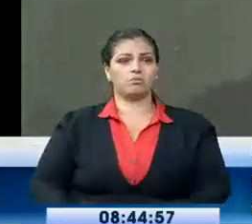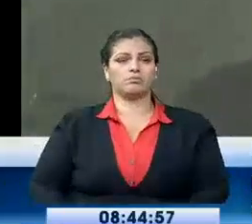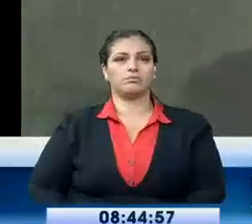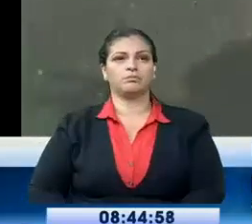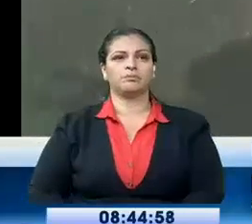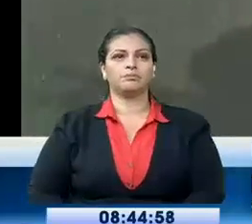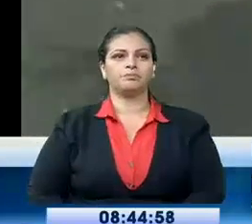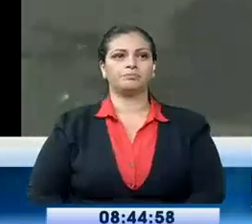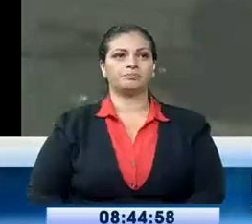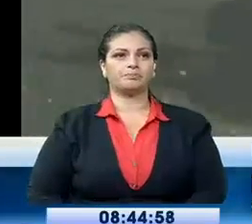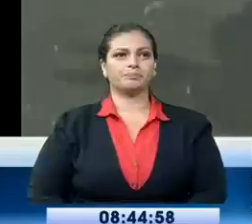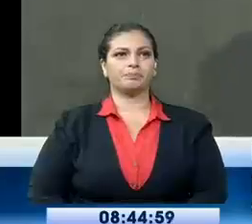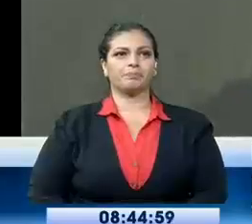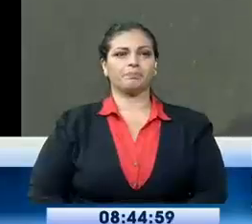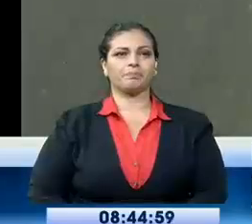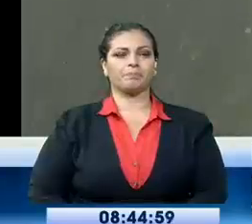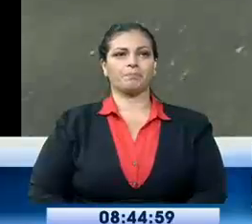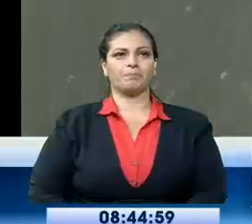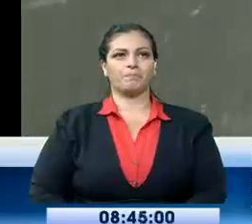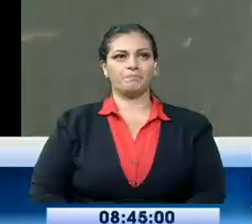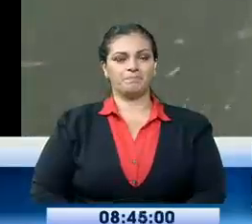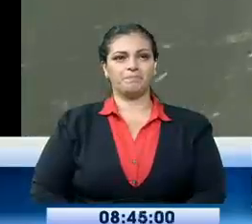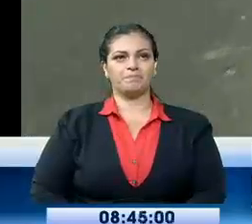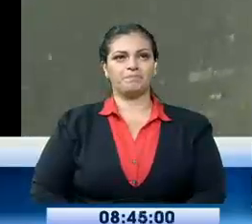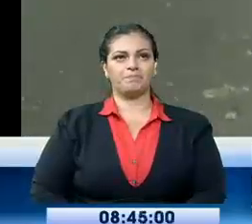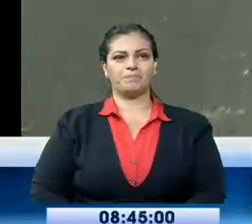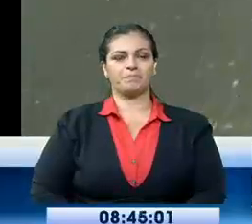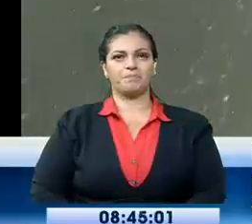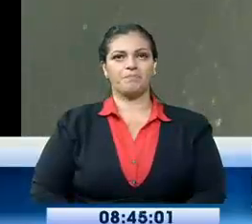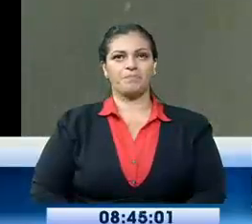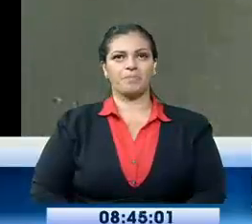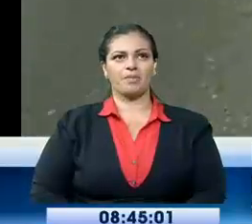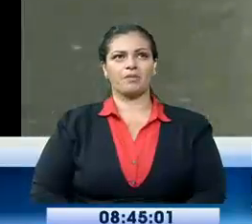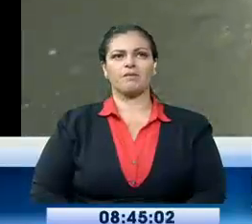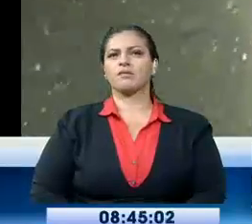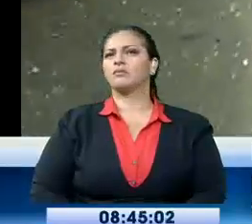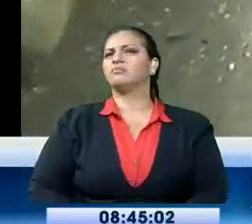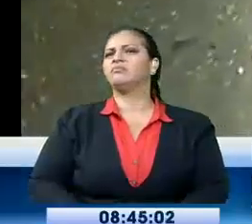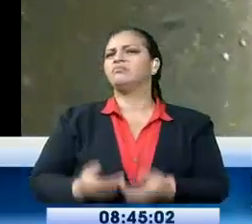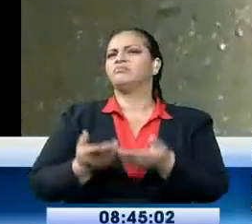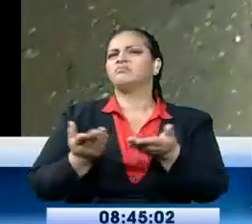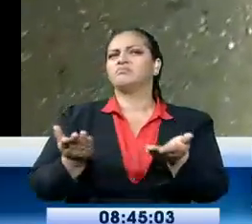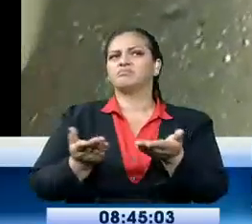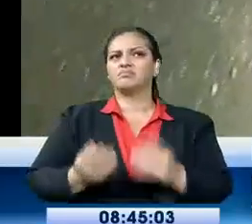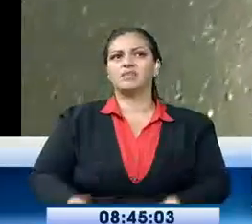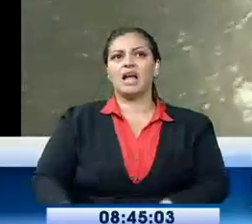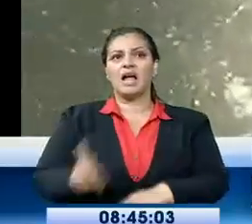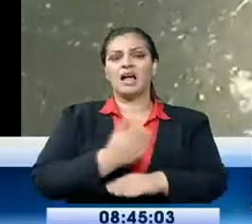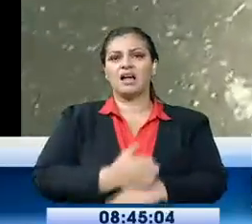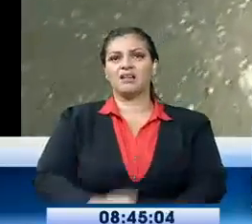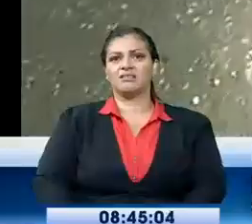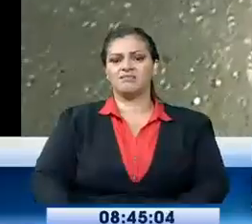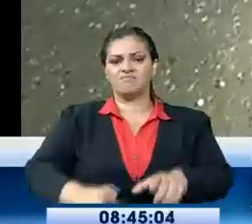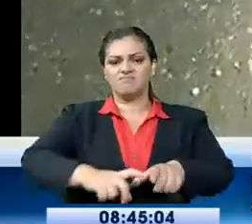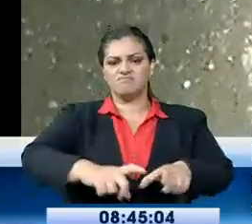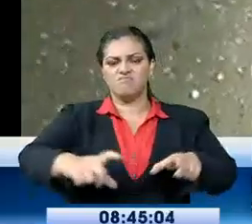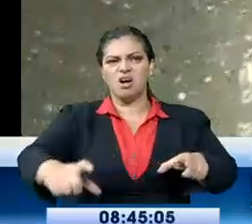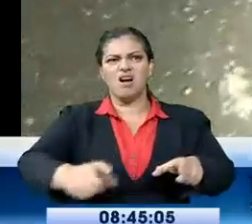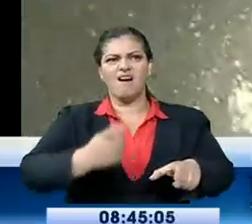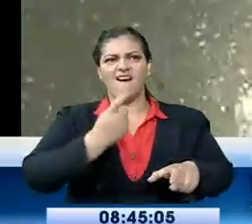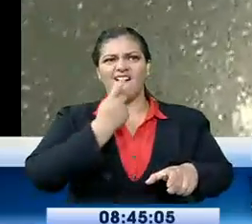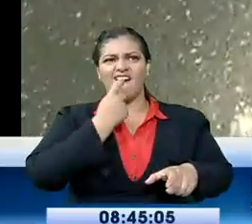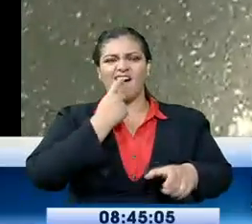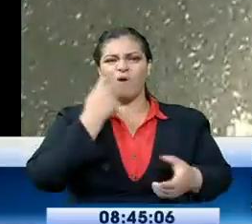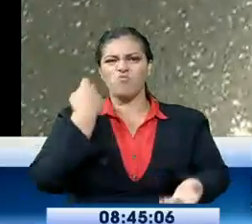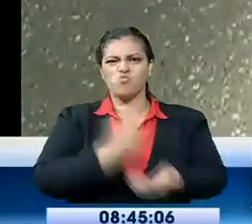se encuentra el bordillo divisor de carril. Minutos antes estaban bastante esparcidos, poniendo en peligro la vida de